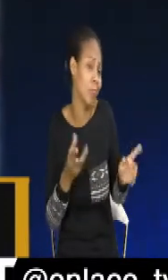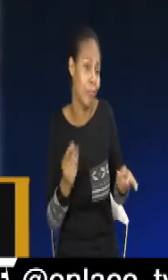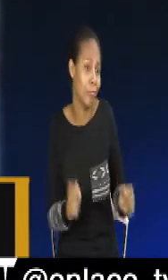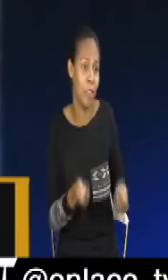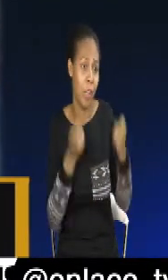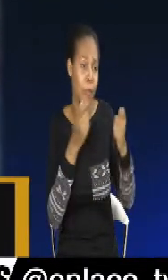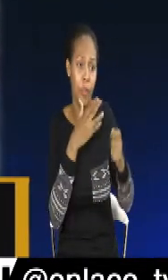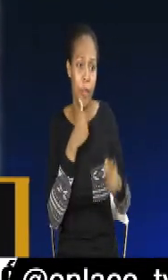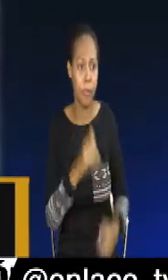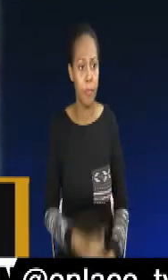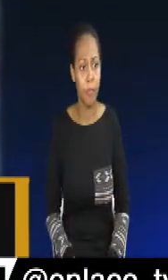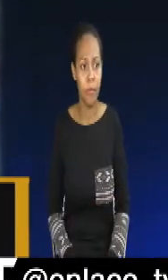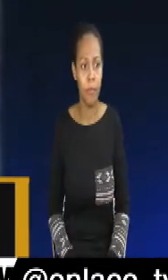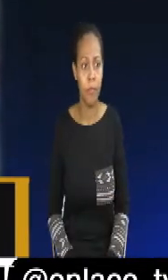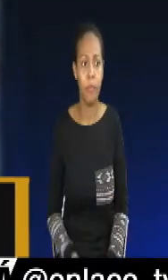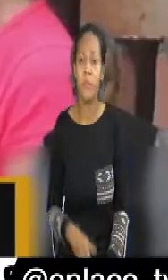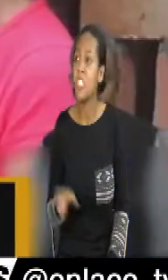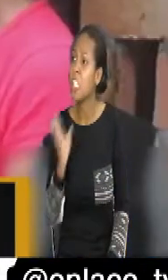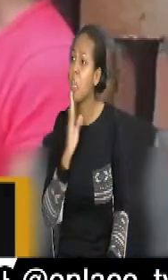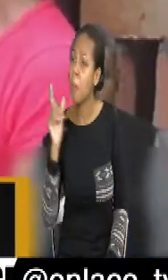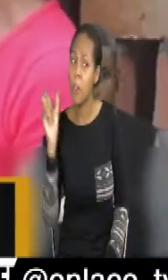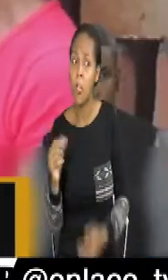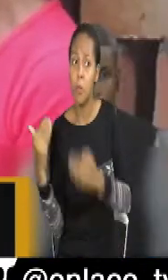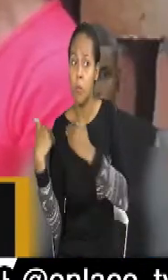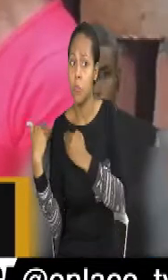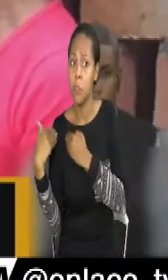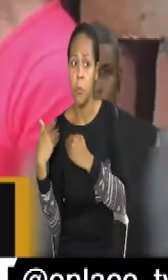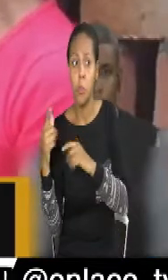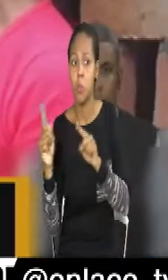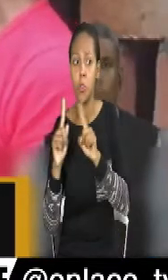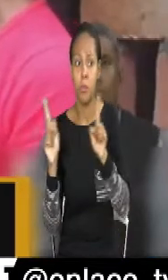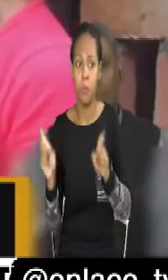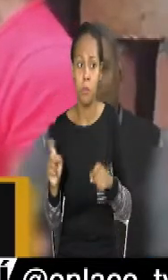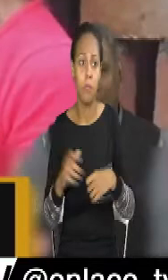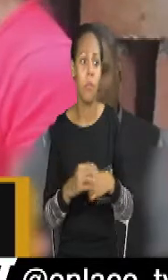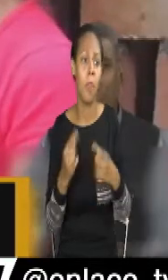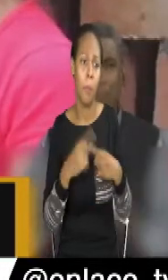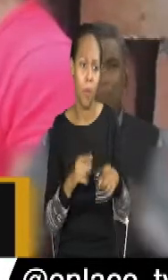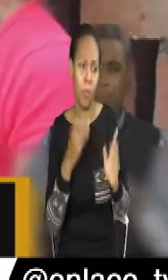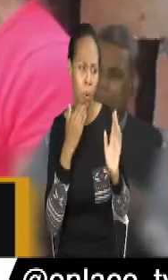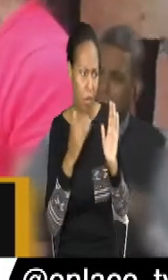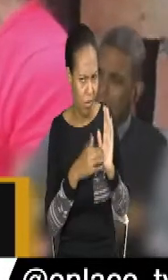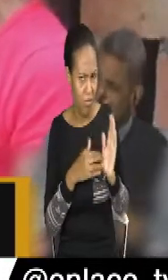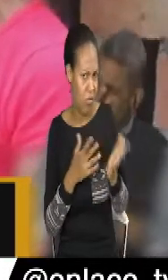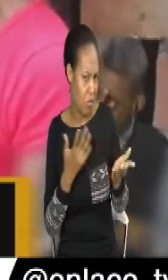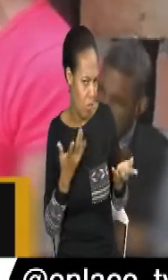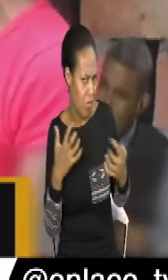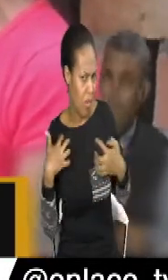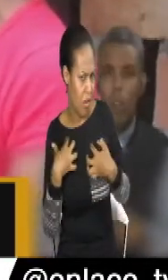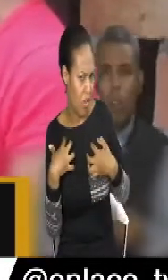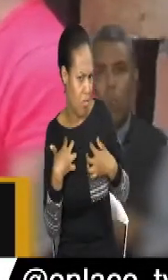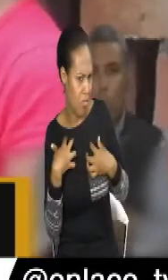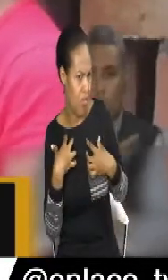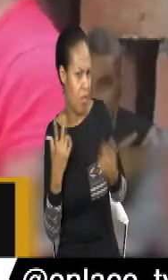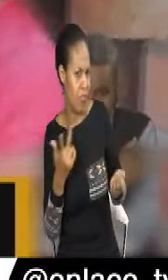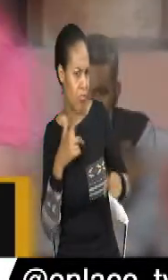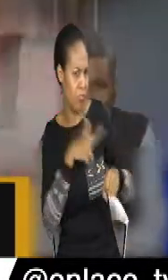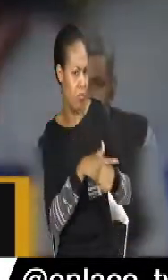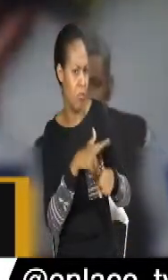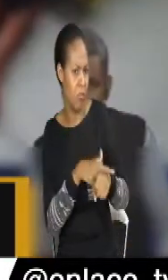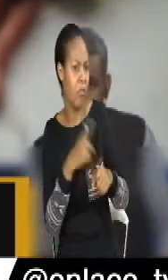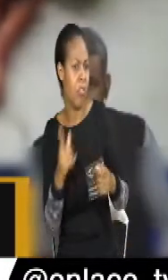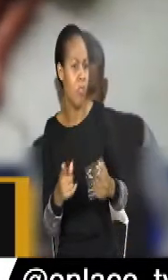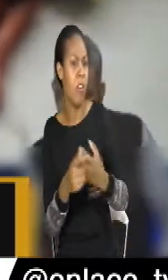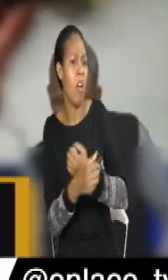hecho inhumano contra las mascotas de la zona. Que tengan más sensibilidad con los animalitos, que los quieran, que los cuiden, que son seres vivos